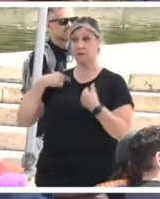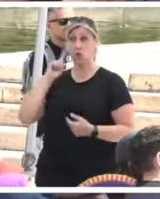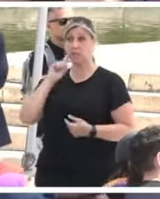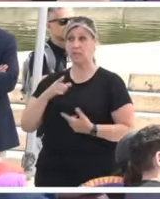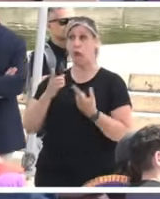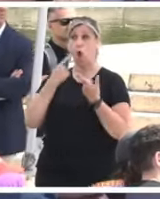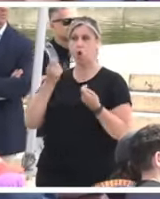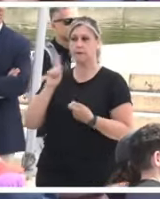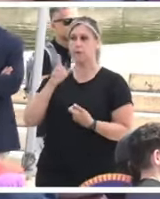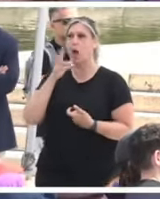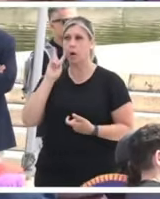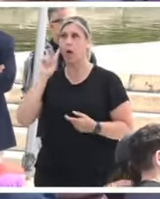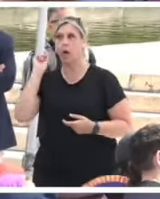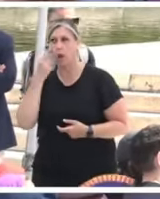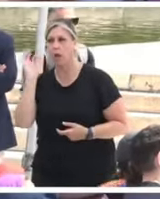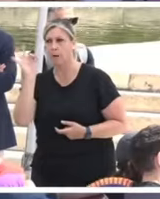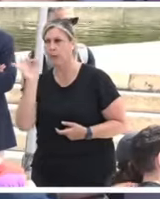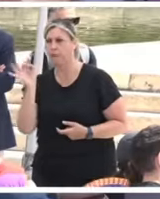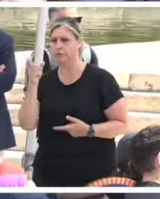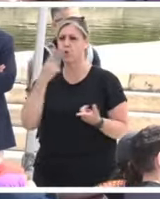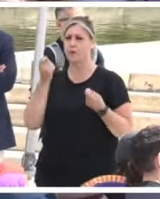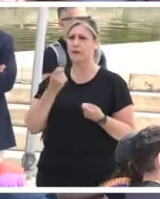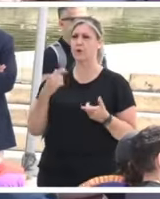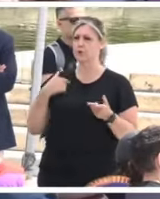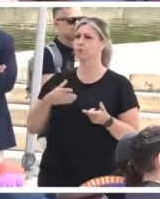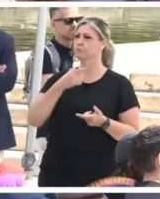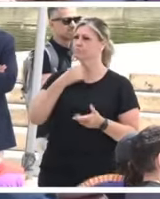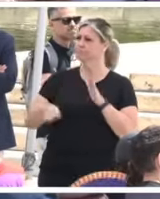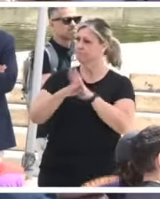no, que es verdad. Quiero que sigan teniendo